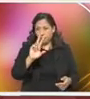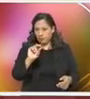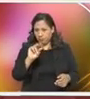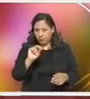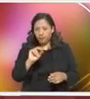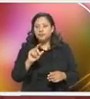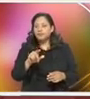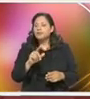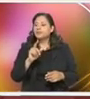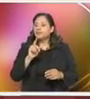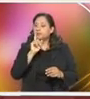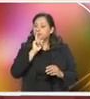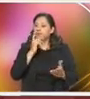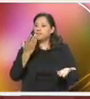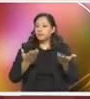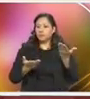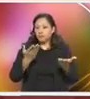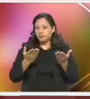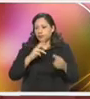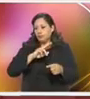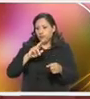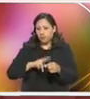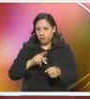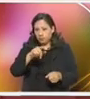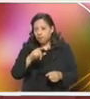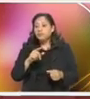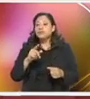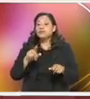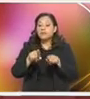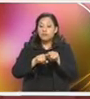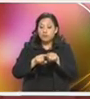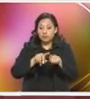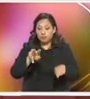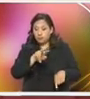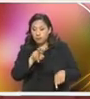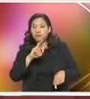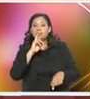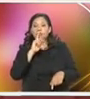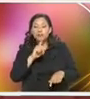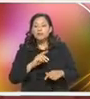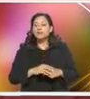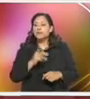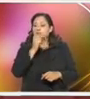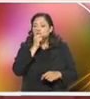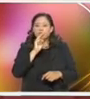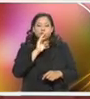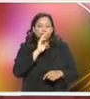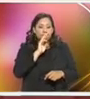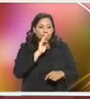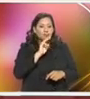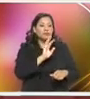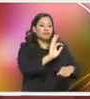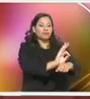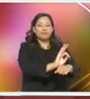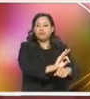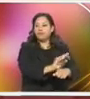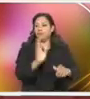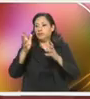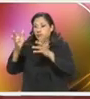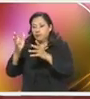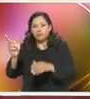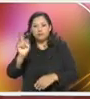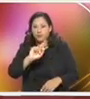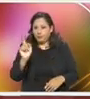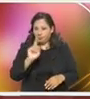que ayuda a los hermanos a llevarse mejor es que los papás nos mantengamos en una posición, no favorecerlos. Claro. Si vienen